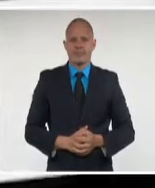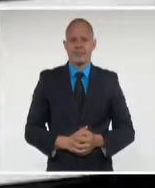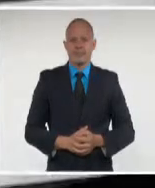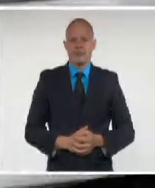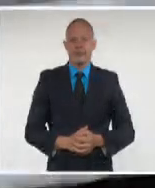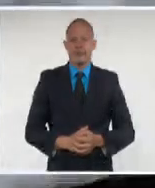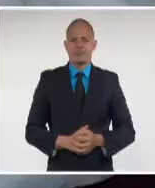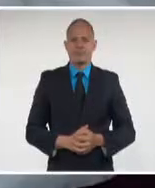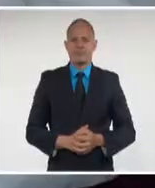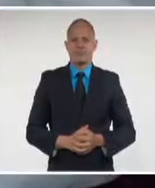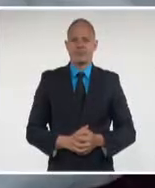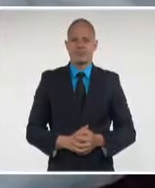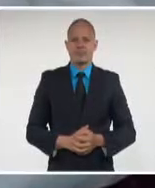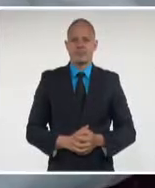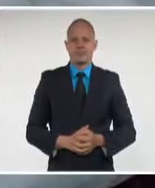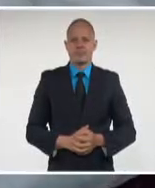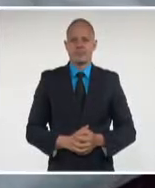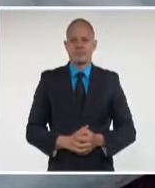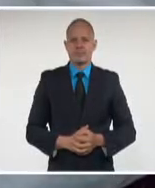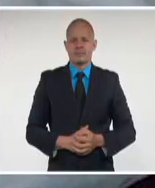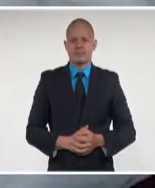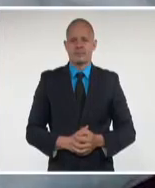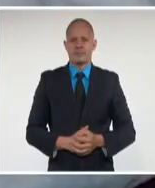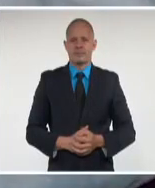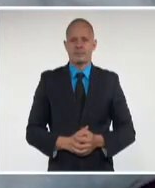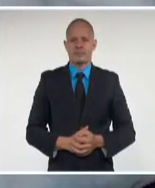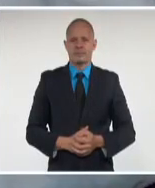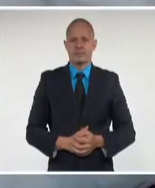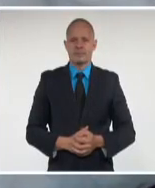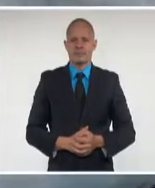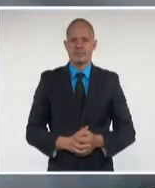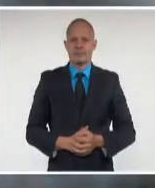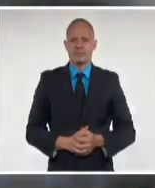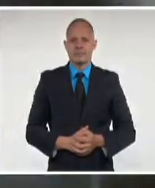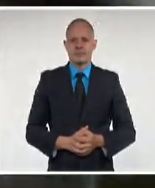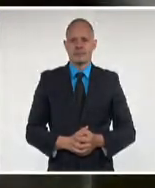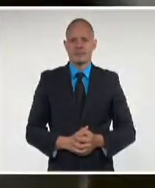Dagne Relova, Sistema Informativo de la Televisión Cubana.